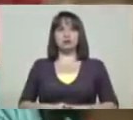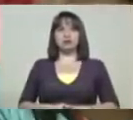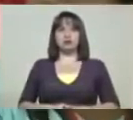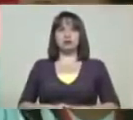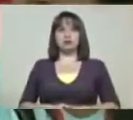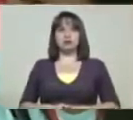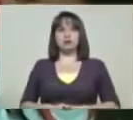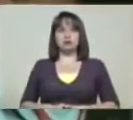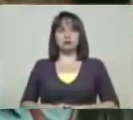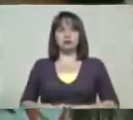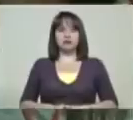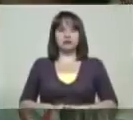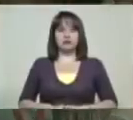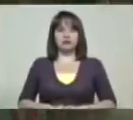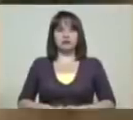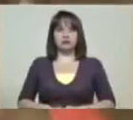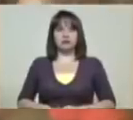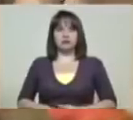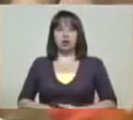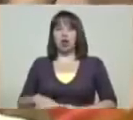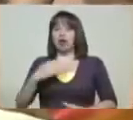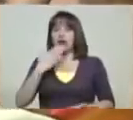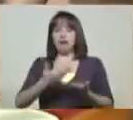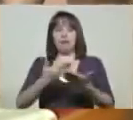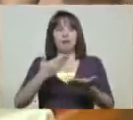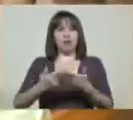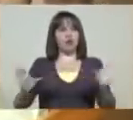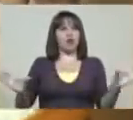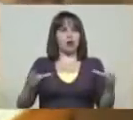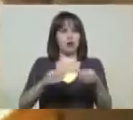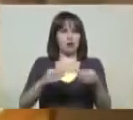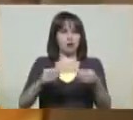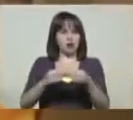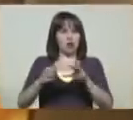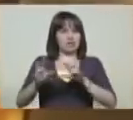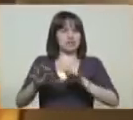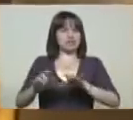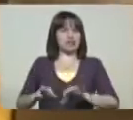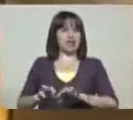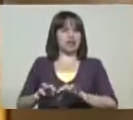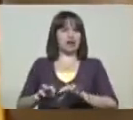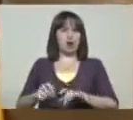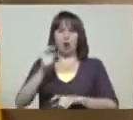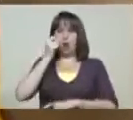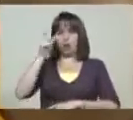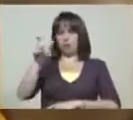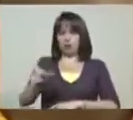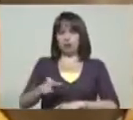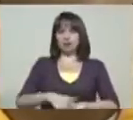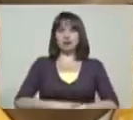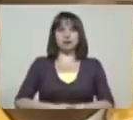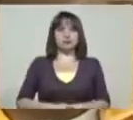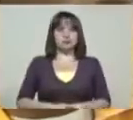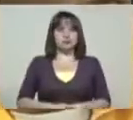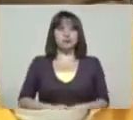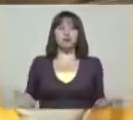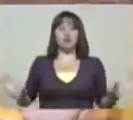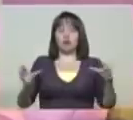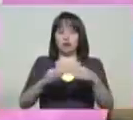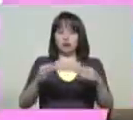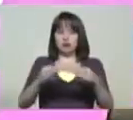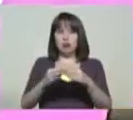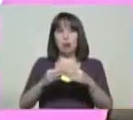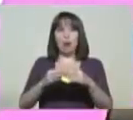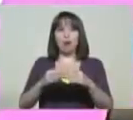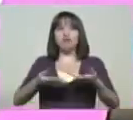yo le pedí una reunión al secretario general nuestro, a nuestro jefe, Fernando Soto Roja, y nos reunimos en el